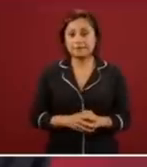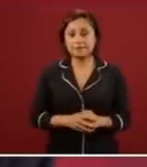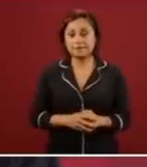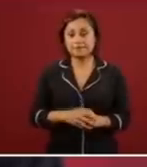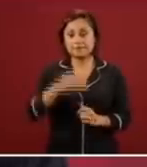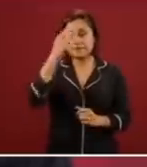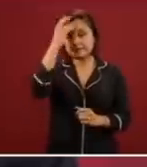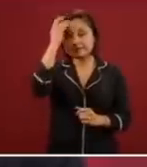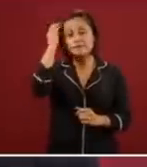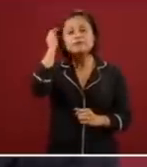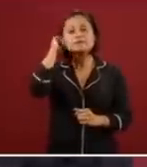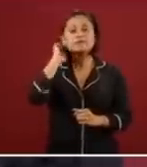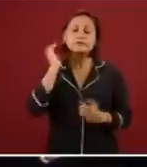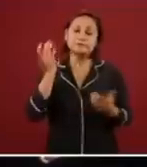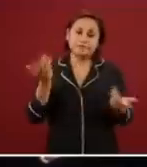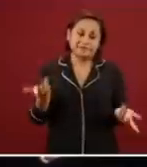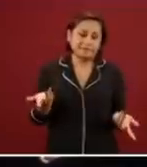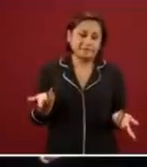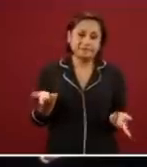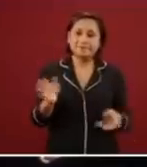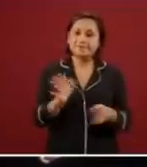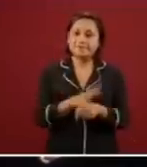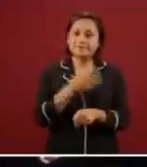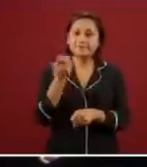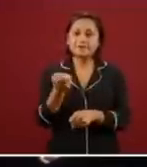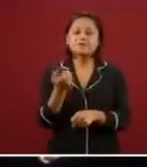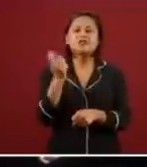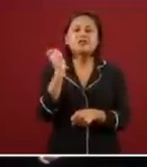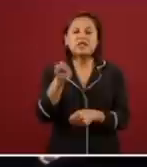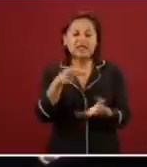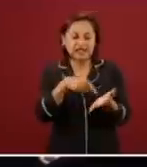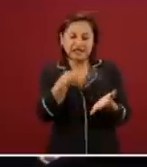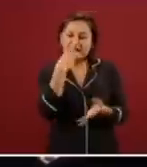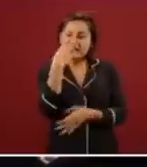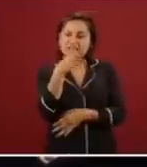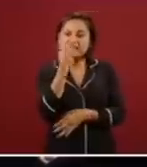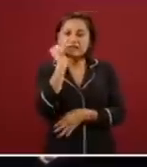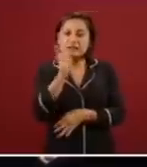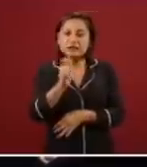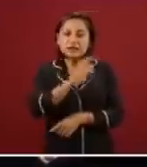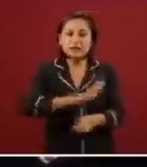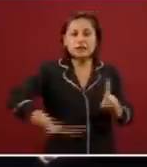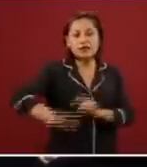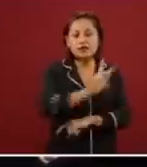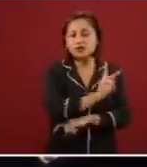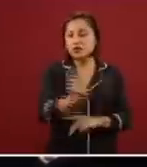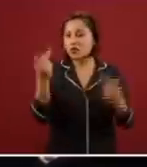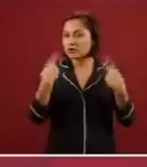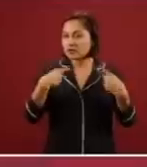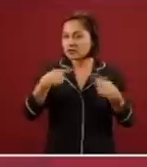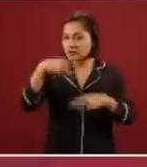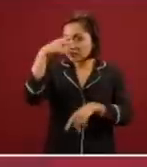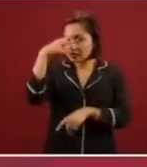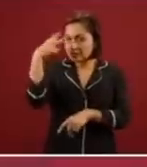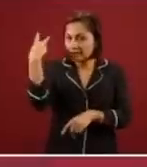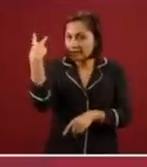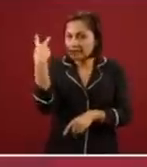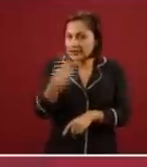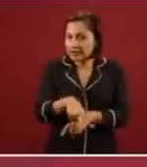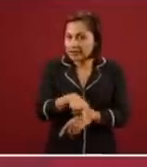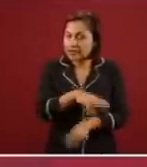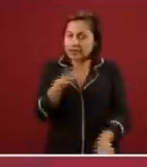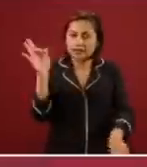Es decir, el mexicano tiene el derecho a la atención médica y a los